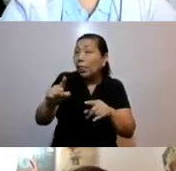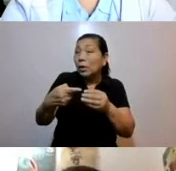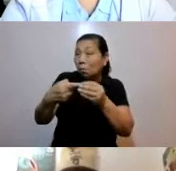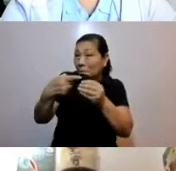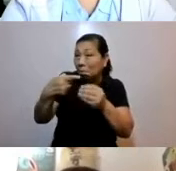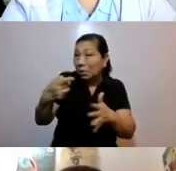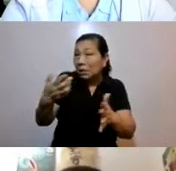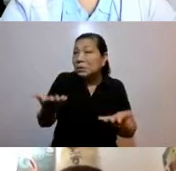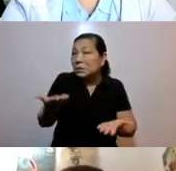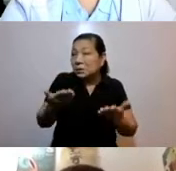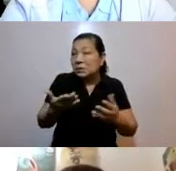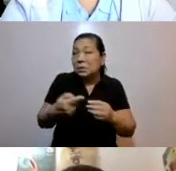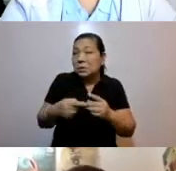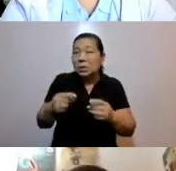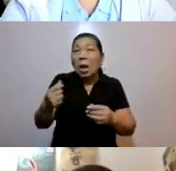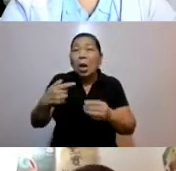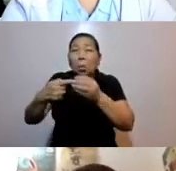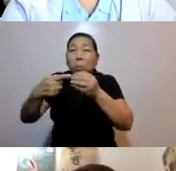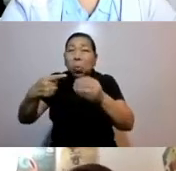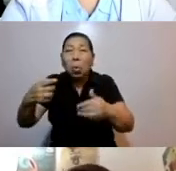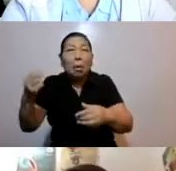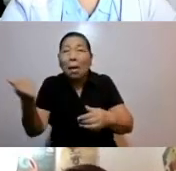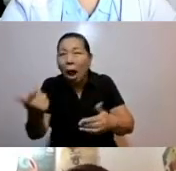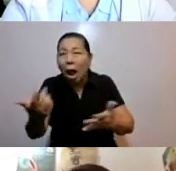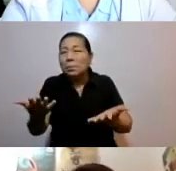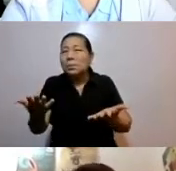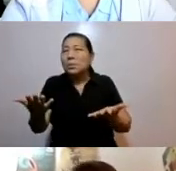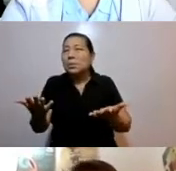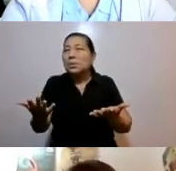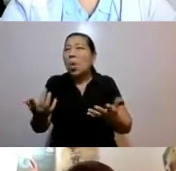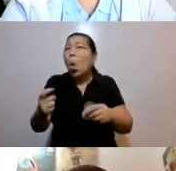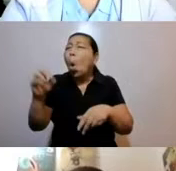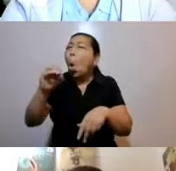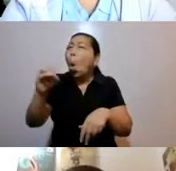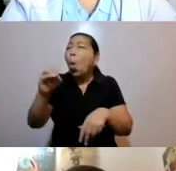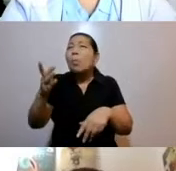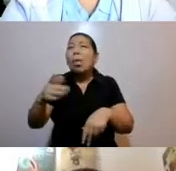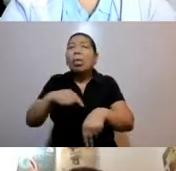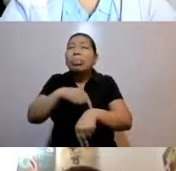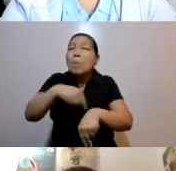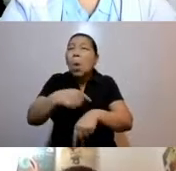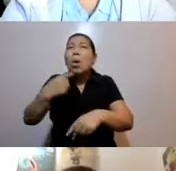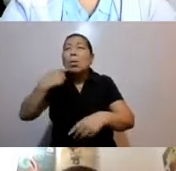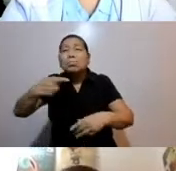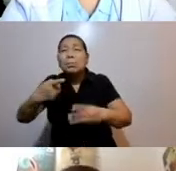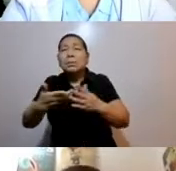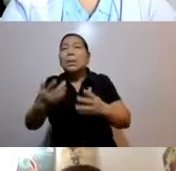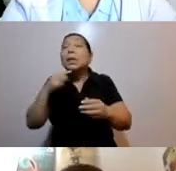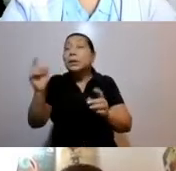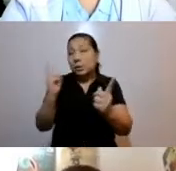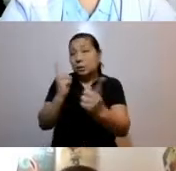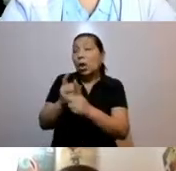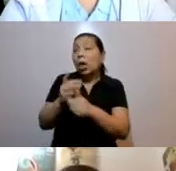como por ejemplo eyacular muy rápido, eyacular muy tardíamente, ¿no? También vienen a la consulta. Y